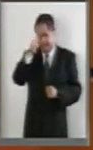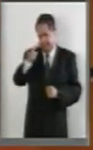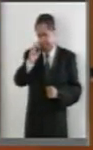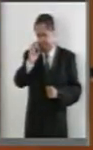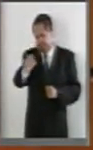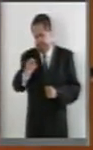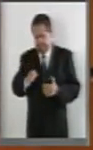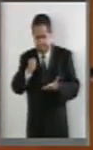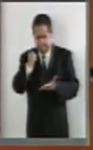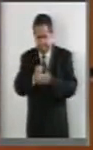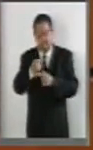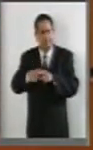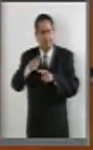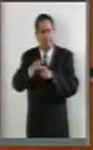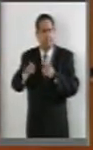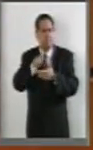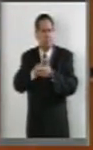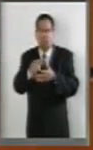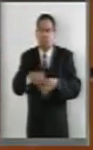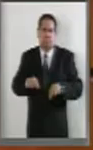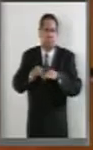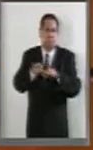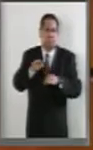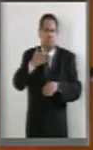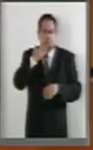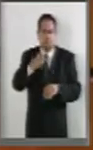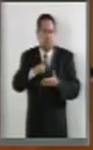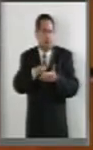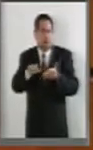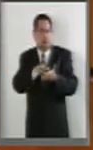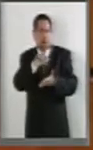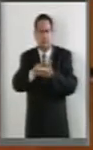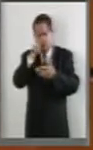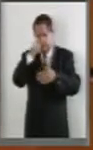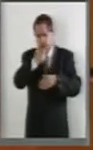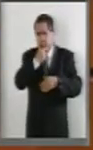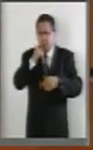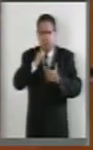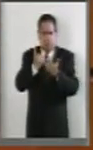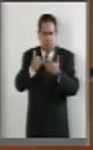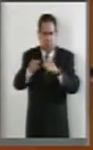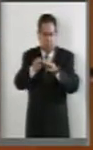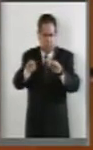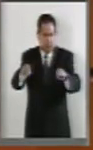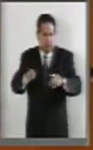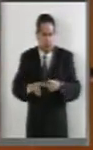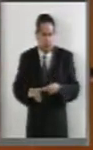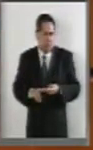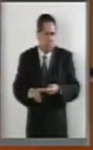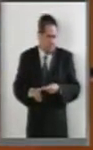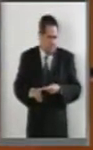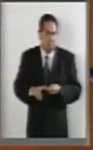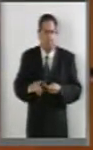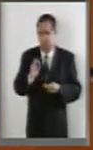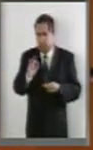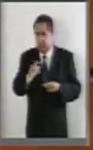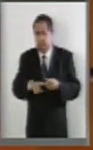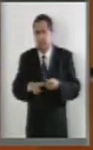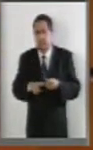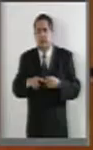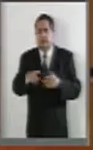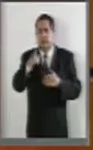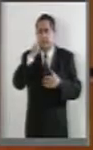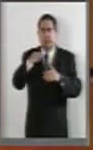ha aprobado leyes muy importantes como la Ley General para la Igualdad entre las Mujeres y los Hombres, el